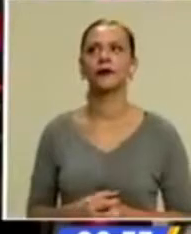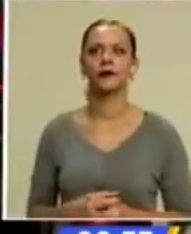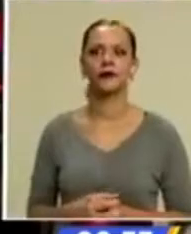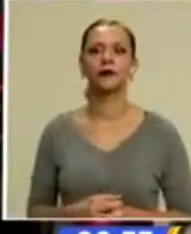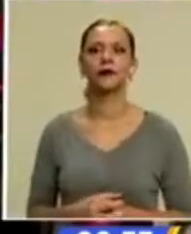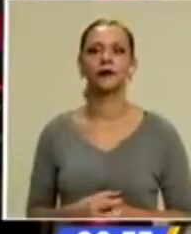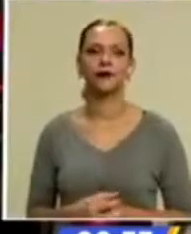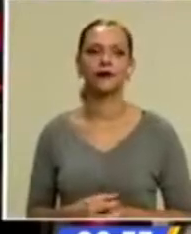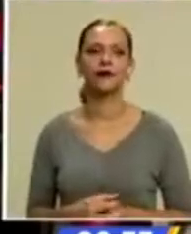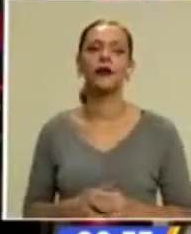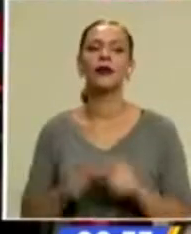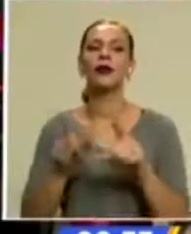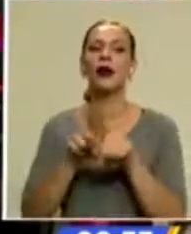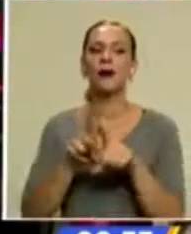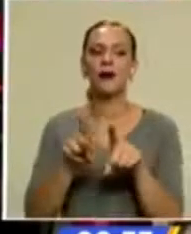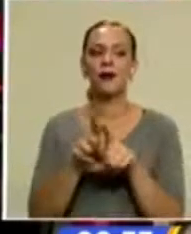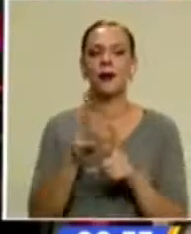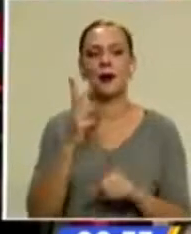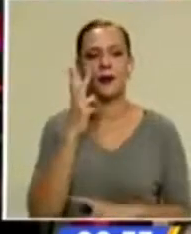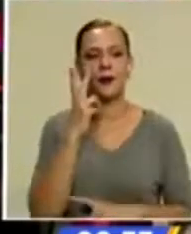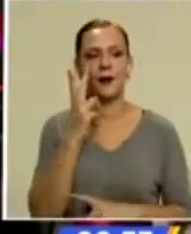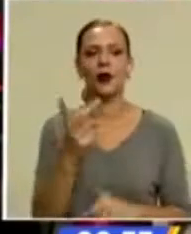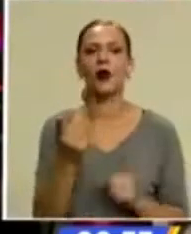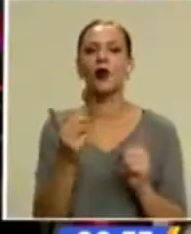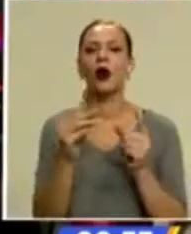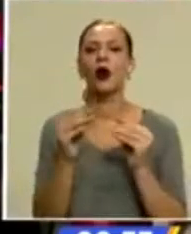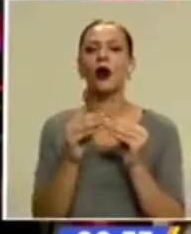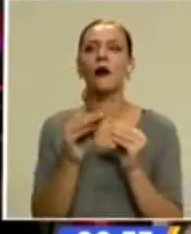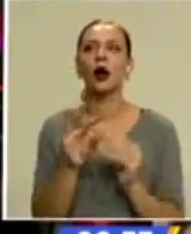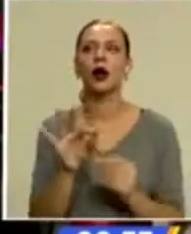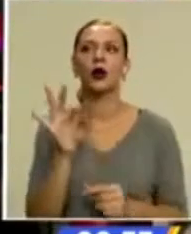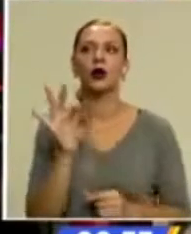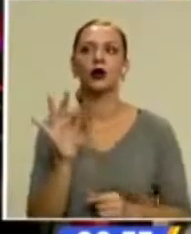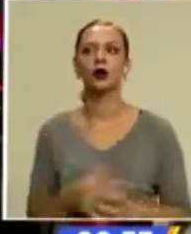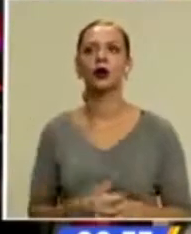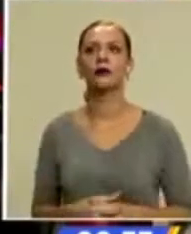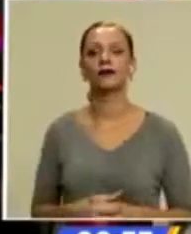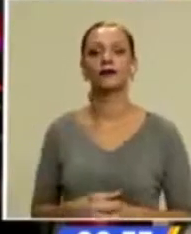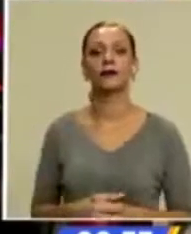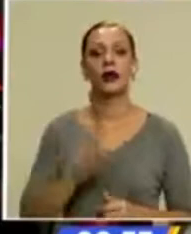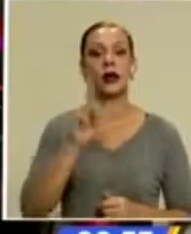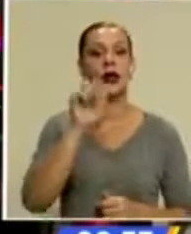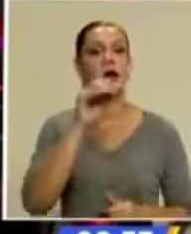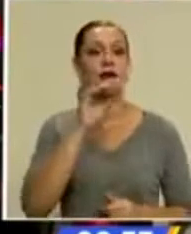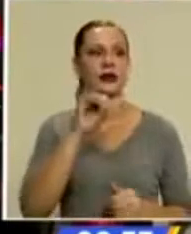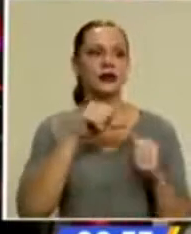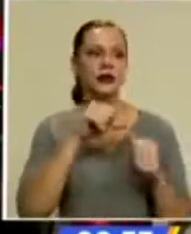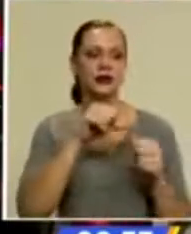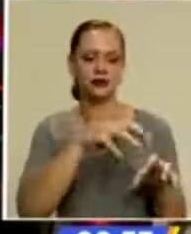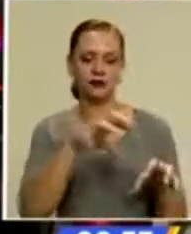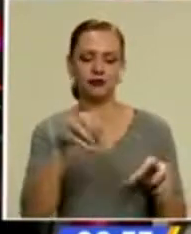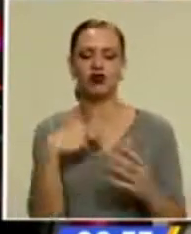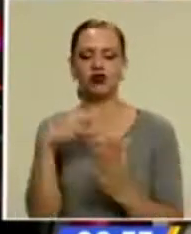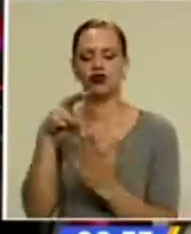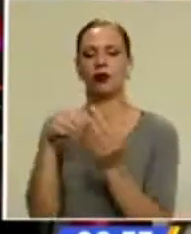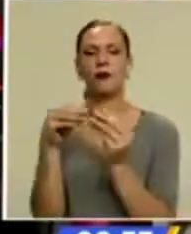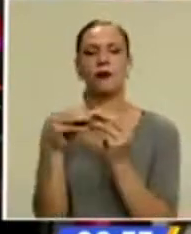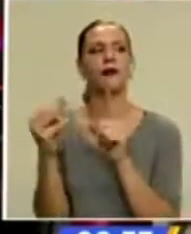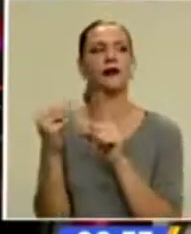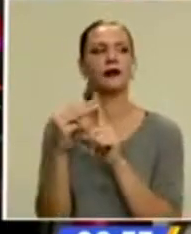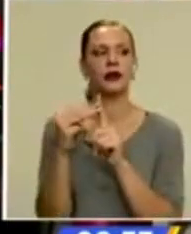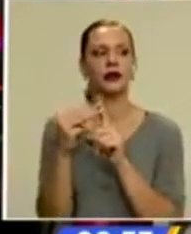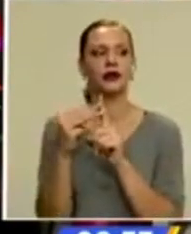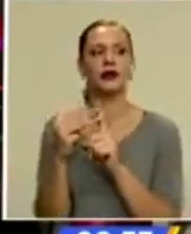espárragos blancos. También vamos a ver qué encontramos por aquí. Mientras Lady sigue sacando, yo voy a leer otros mensajitos más que nos